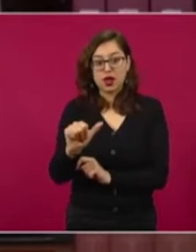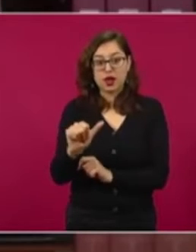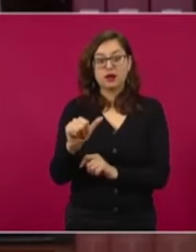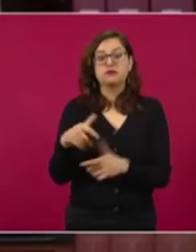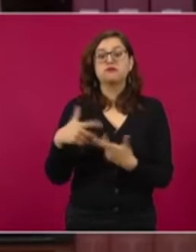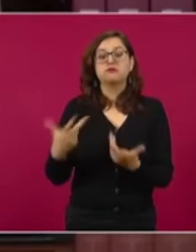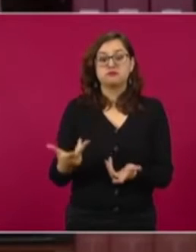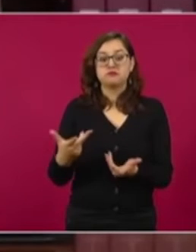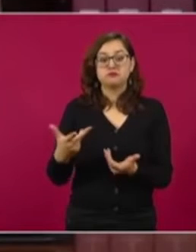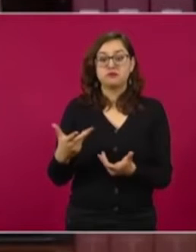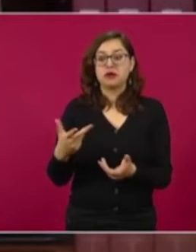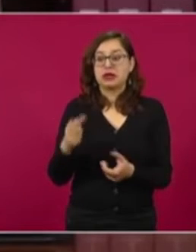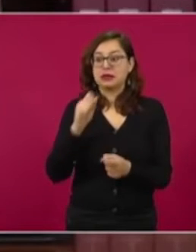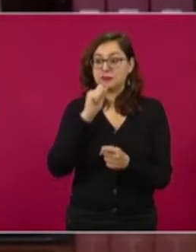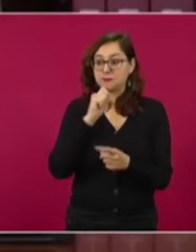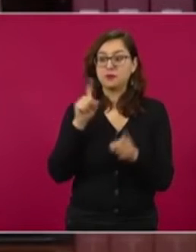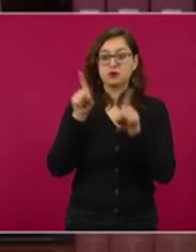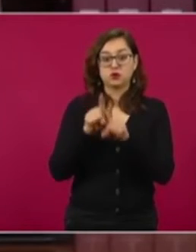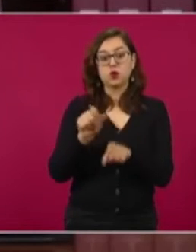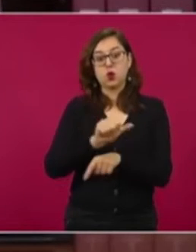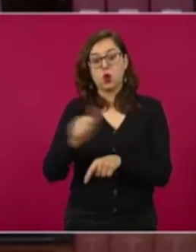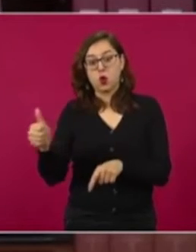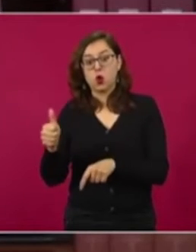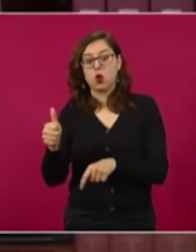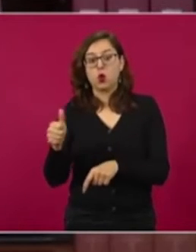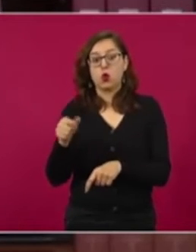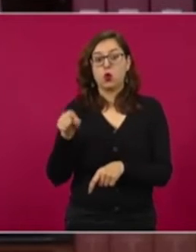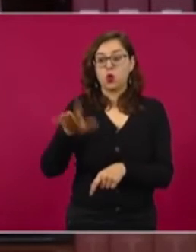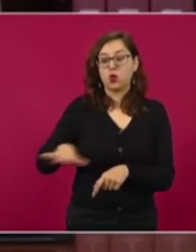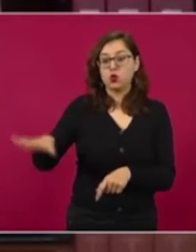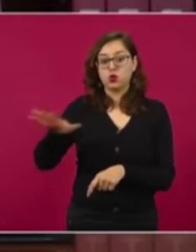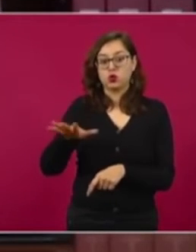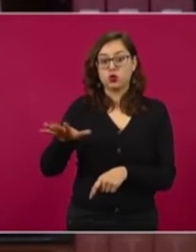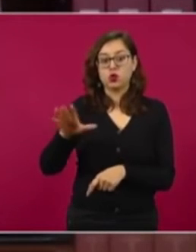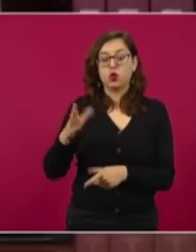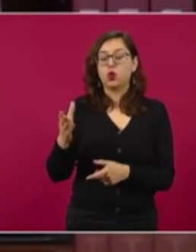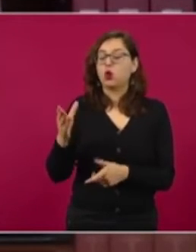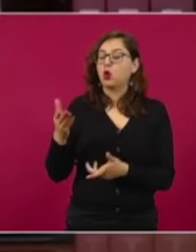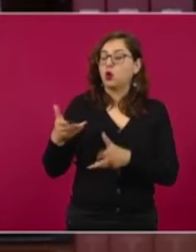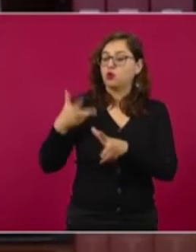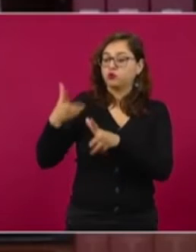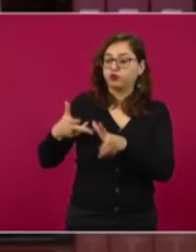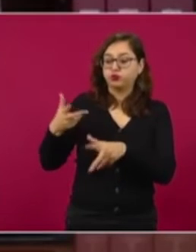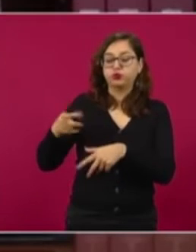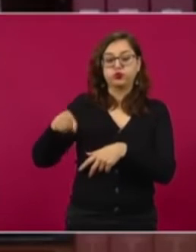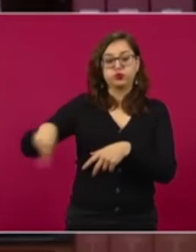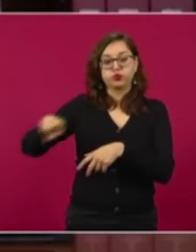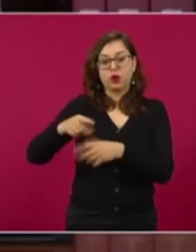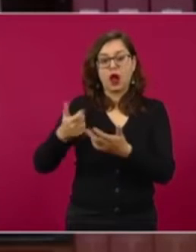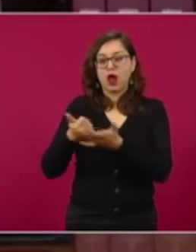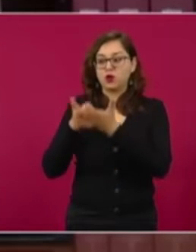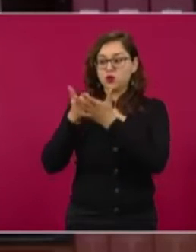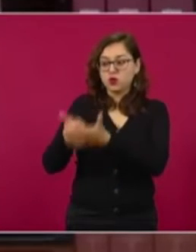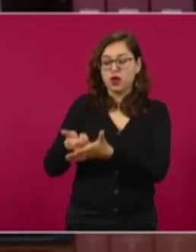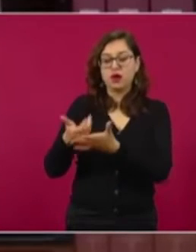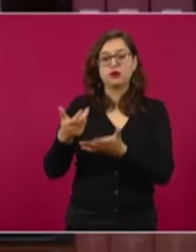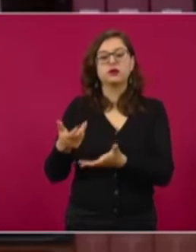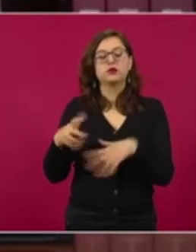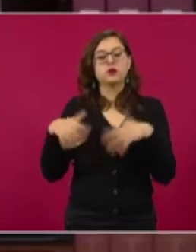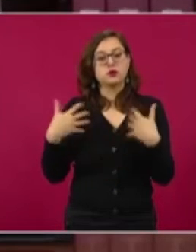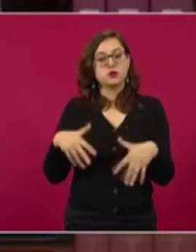otro tren de refinamiento en Cangrejera. Vamos a poder